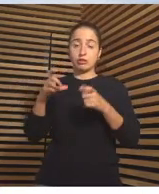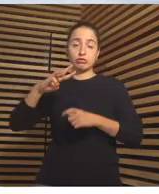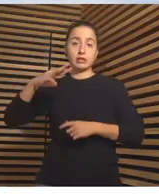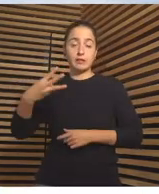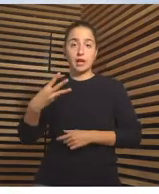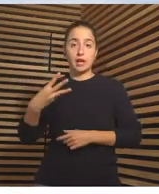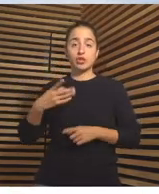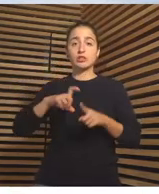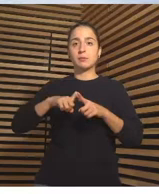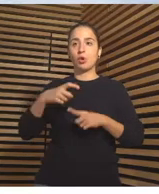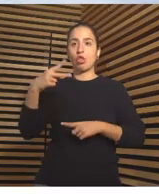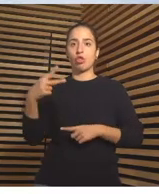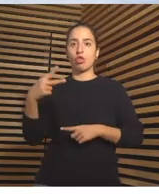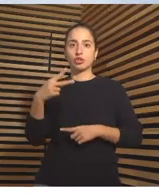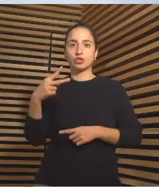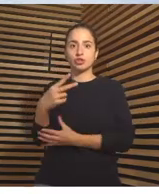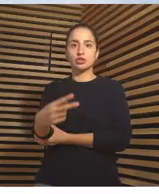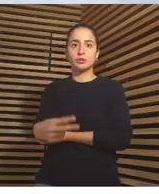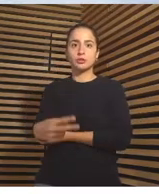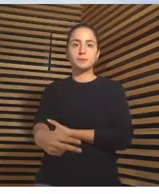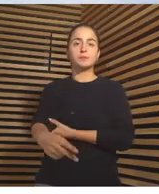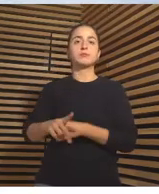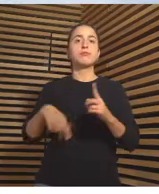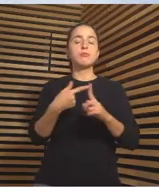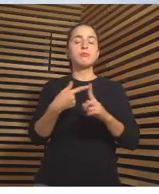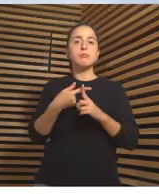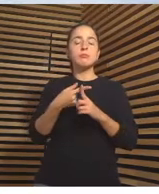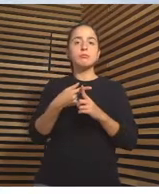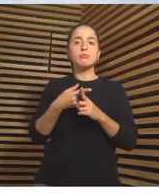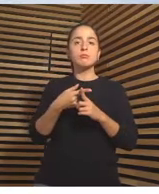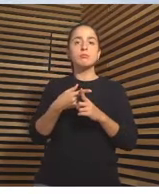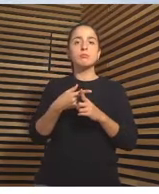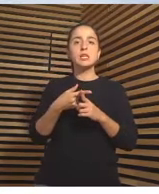les considera establecimientos para el consumo de bebidas y comidas